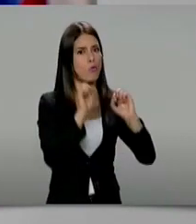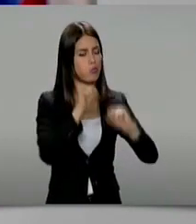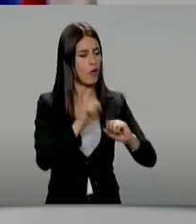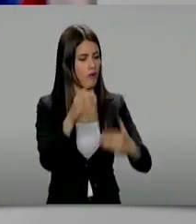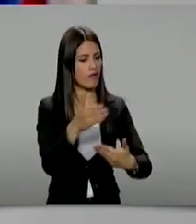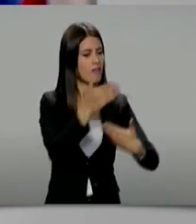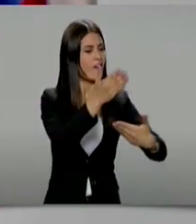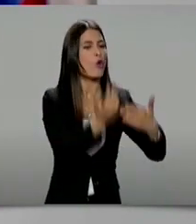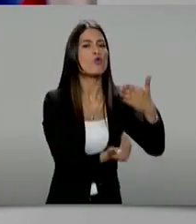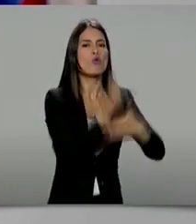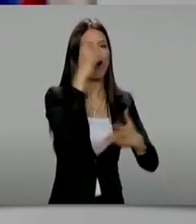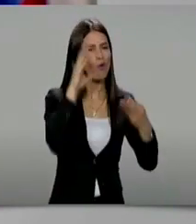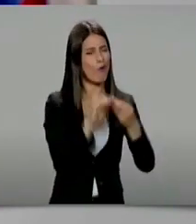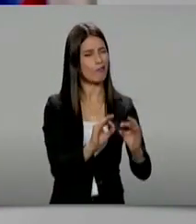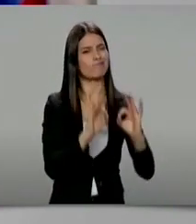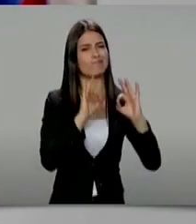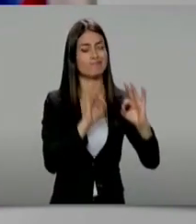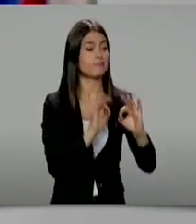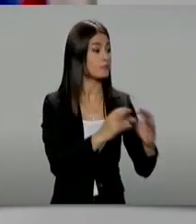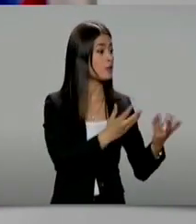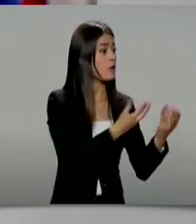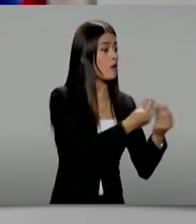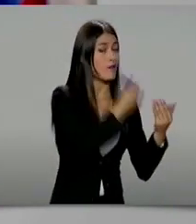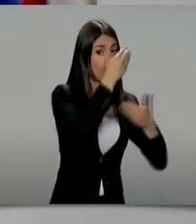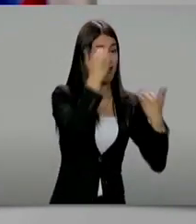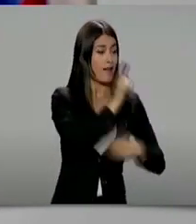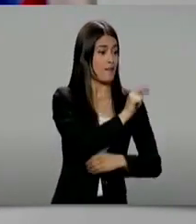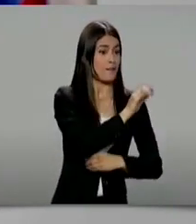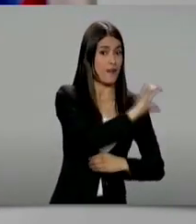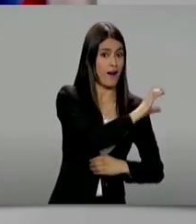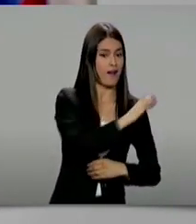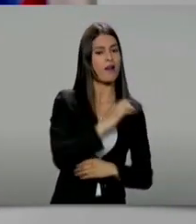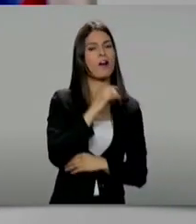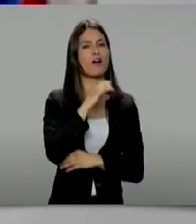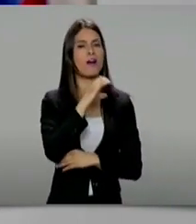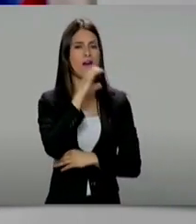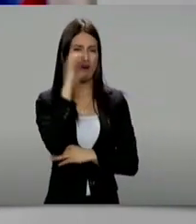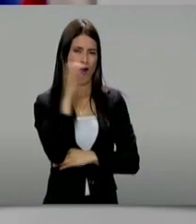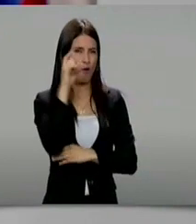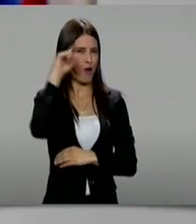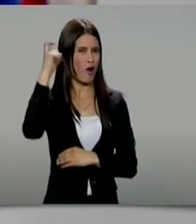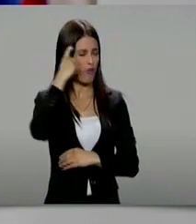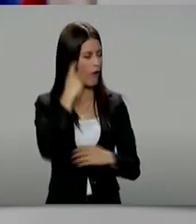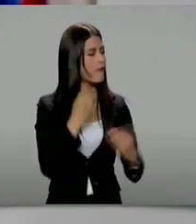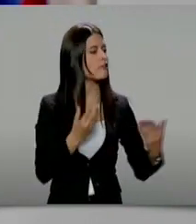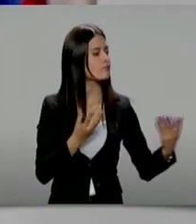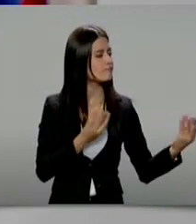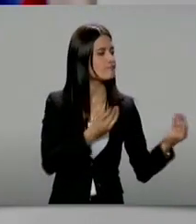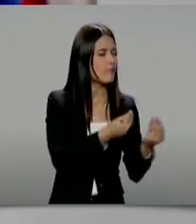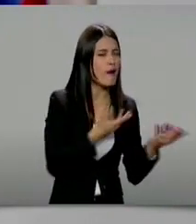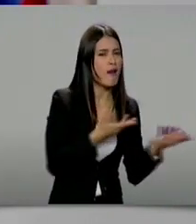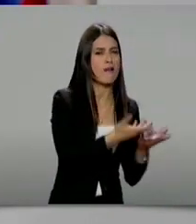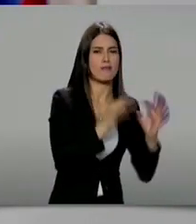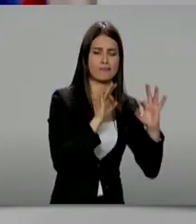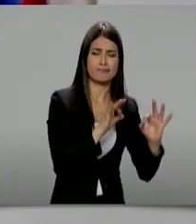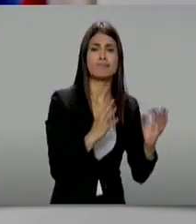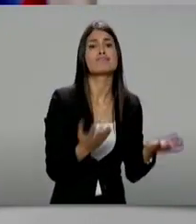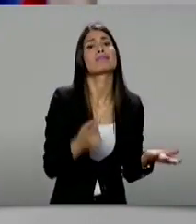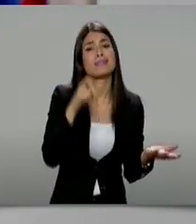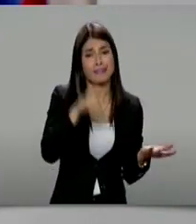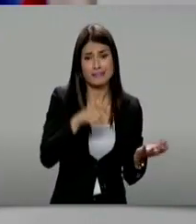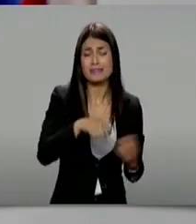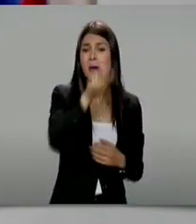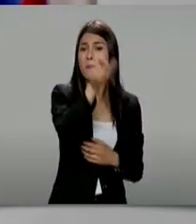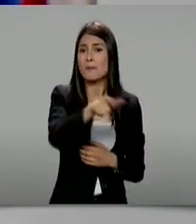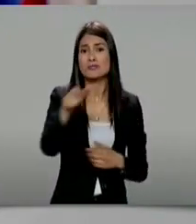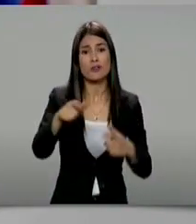era necesario llegar a un acuerdo fortalecido con esos ajustes y cambios que reflejara el sentir de la inmensa